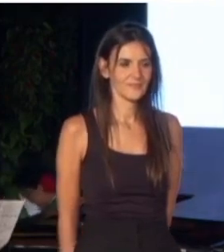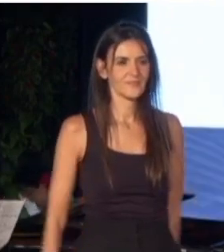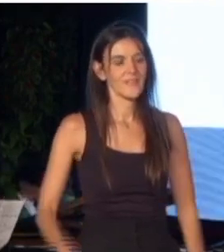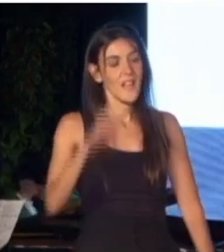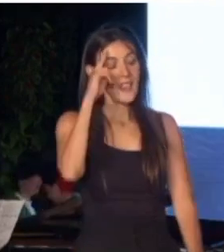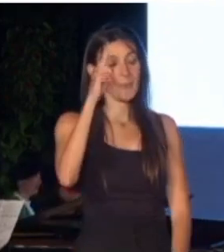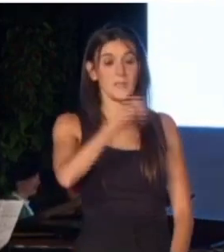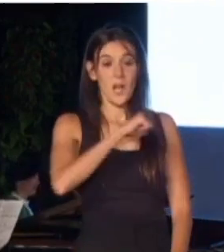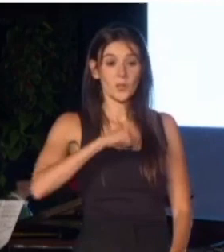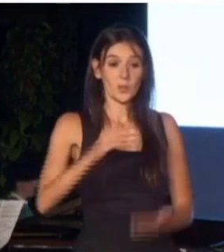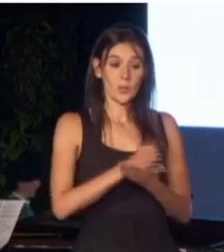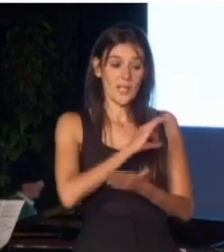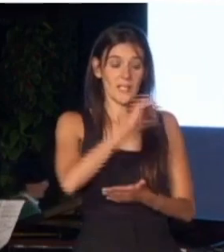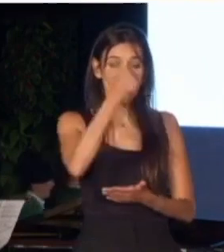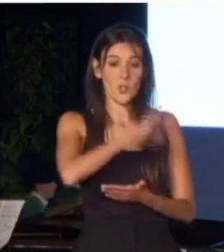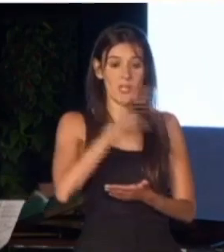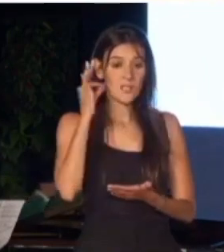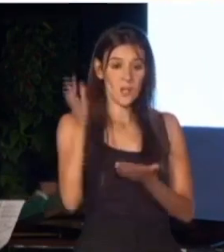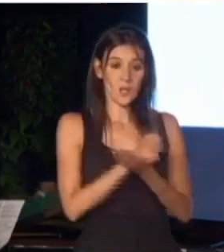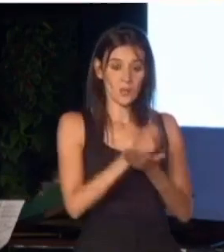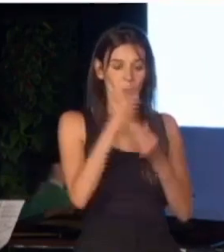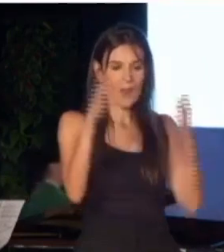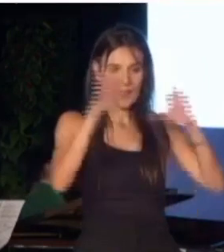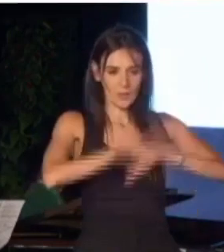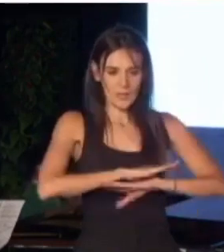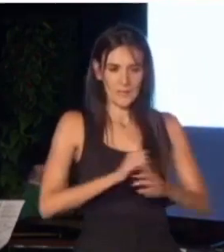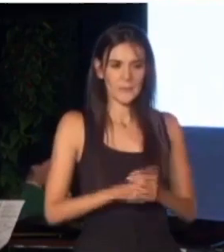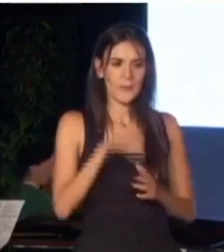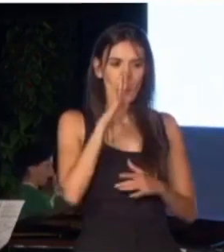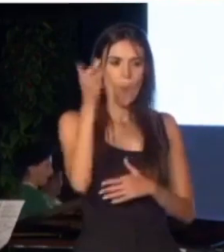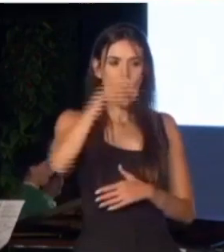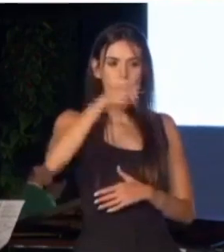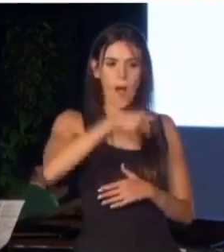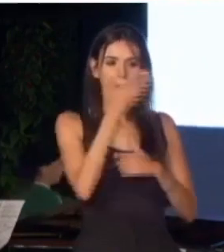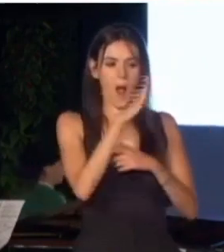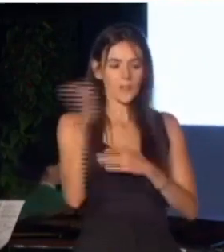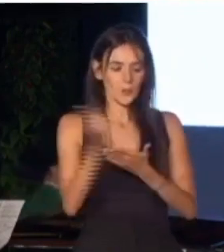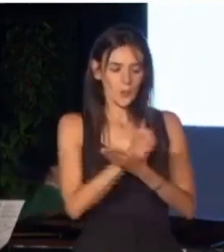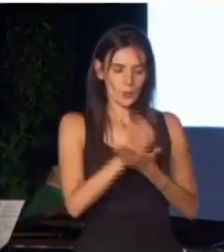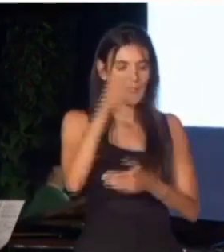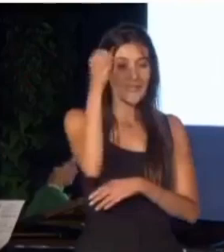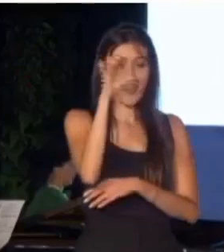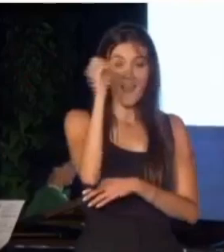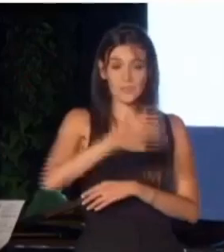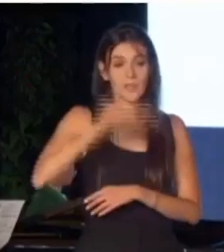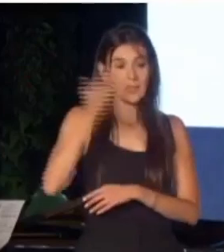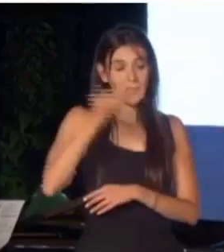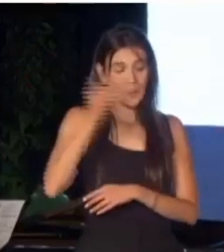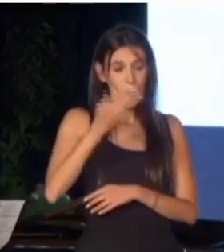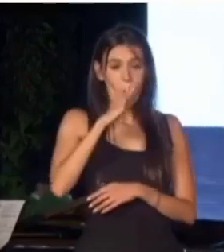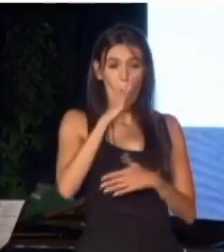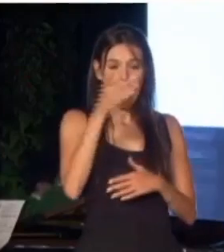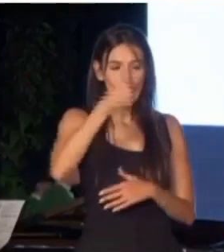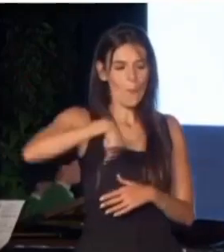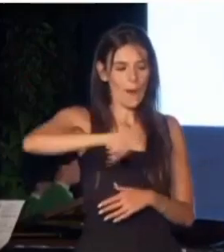Excelentísimas autoridades, señoras y señores, buenas noches. Estar hoy ante ustedes en este acto tan solemne es